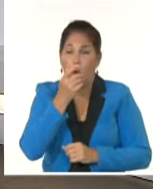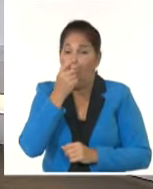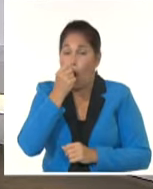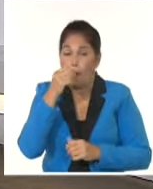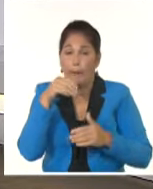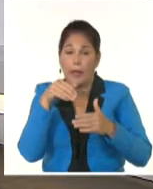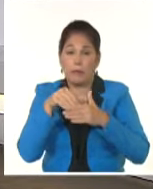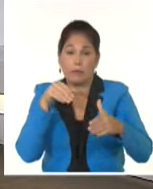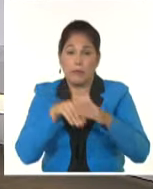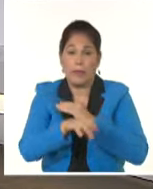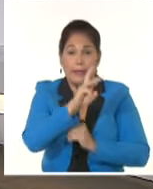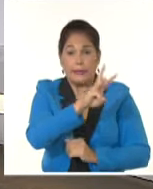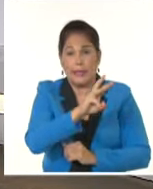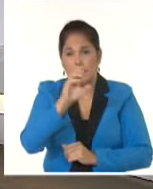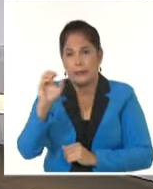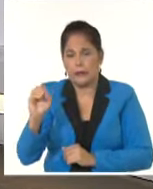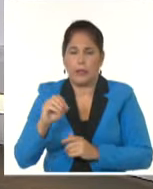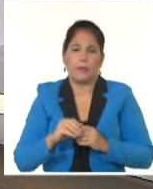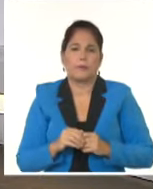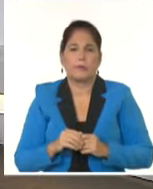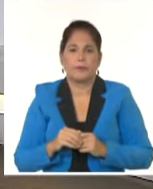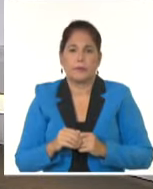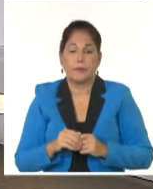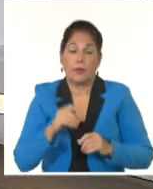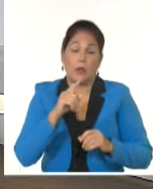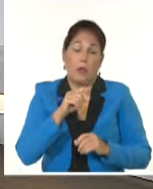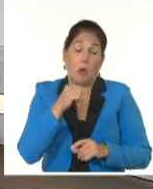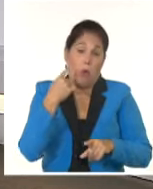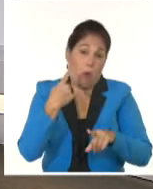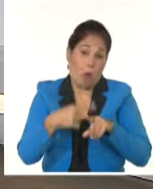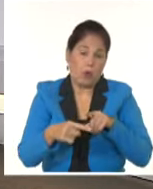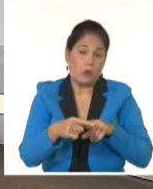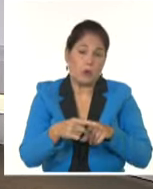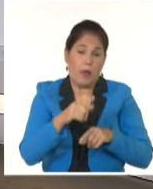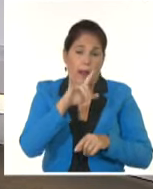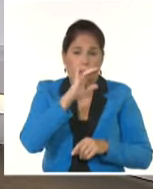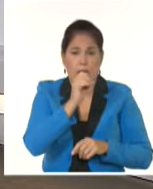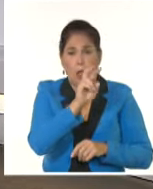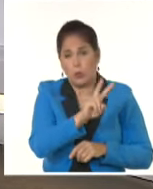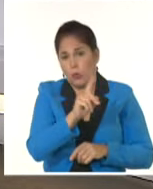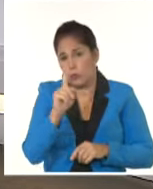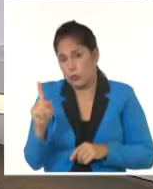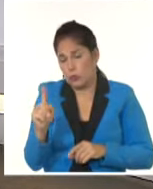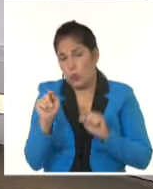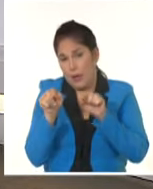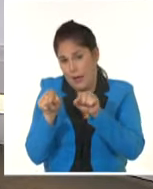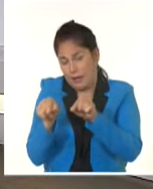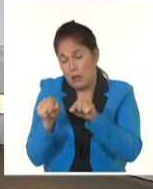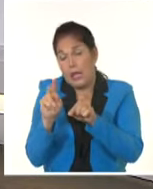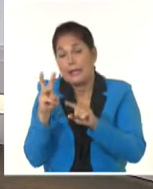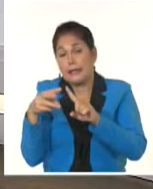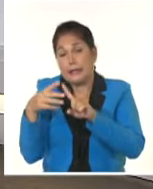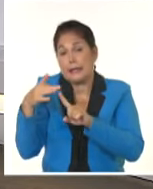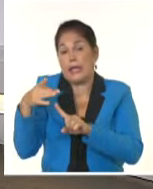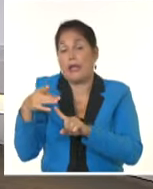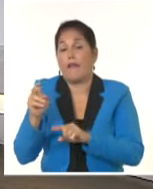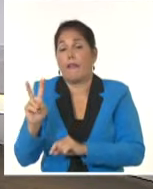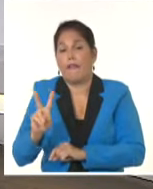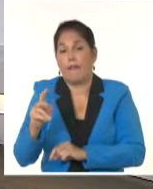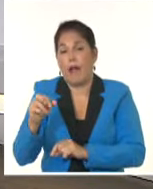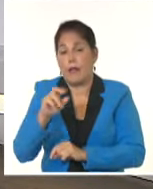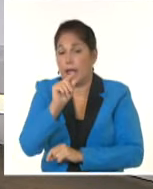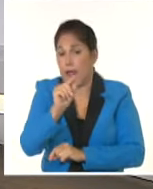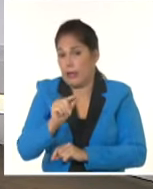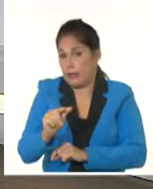de Múnich 3-0 sobre Unión Berlín, mientras Borussia Dortmund venció al Leipzig 2-1, el cual quedó a 3 rayas del Bayern. En Italia,